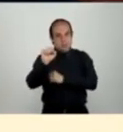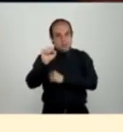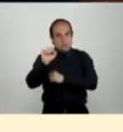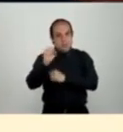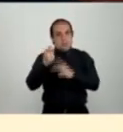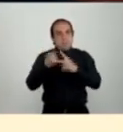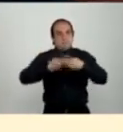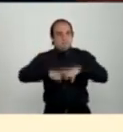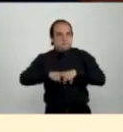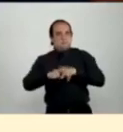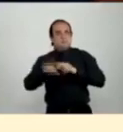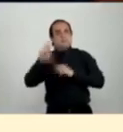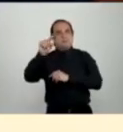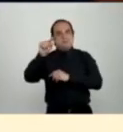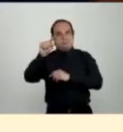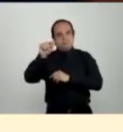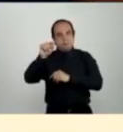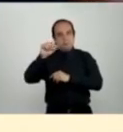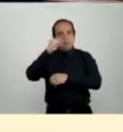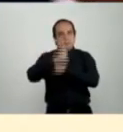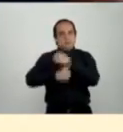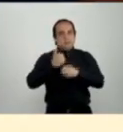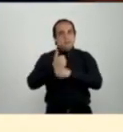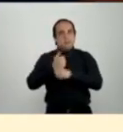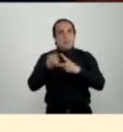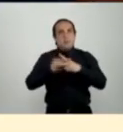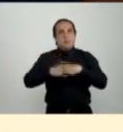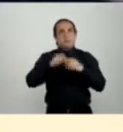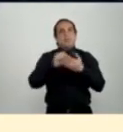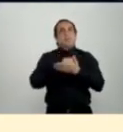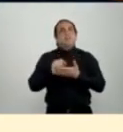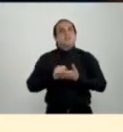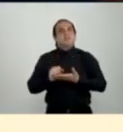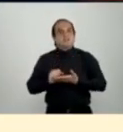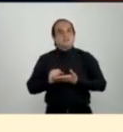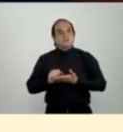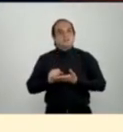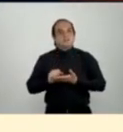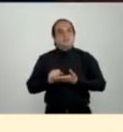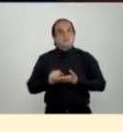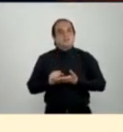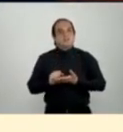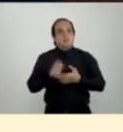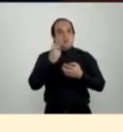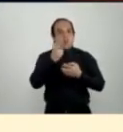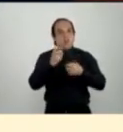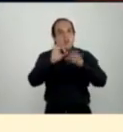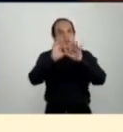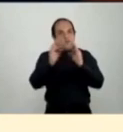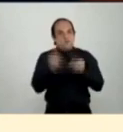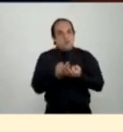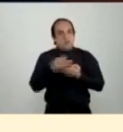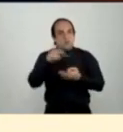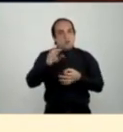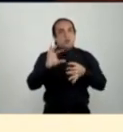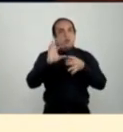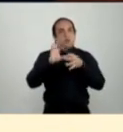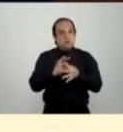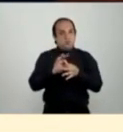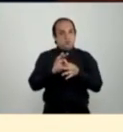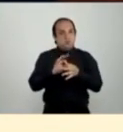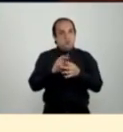70, empiezan a escribir con ese, más con ese esquema, pero le suman la militancia